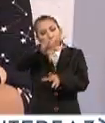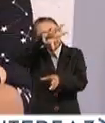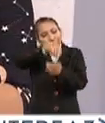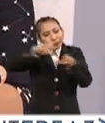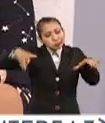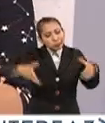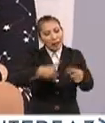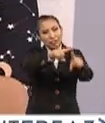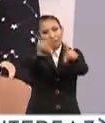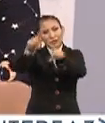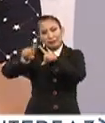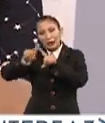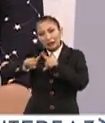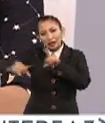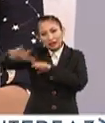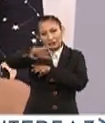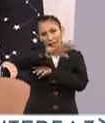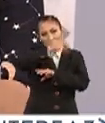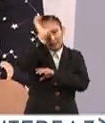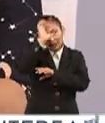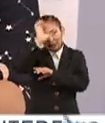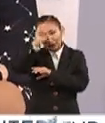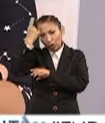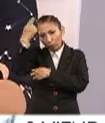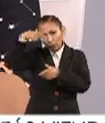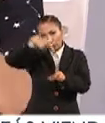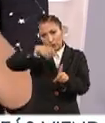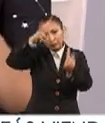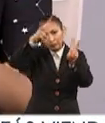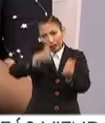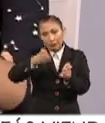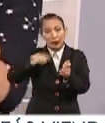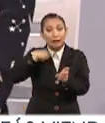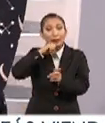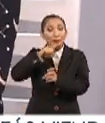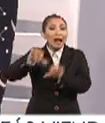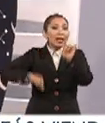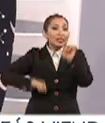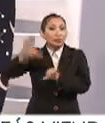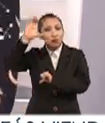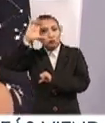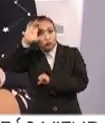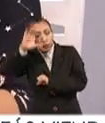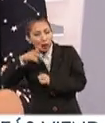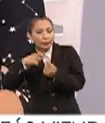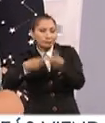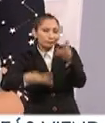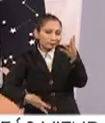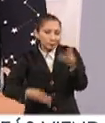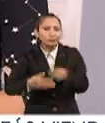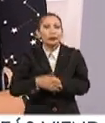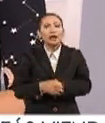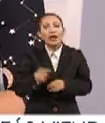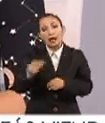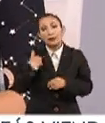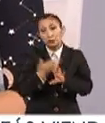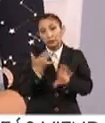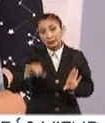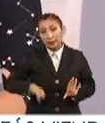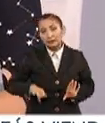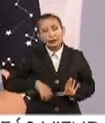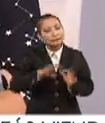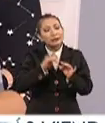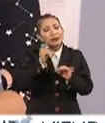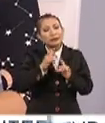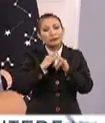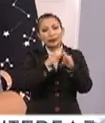engloban varias ciencias dentro de un mismo tema, e incluso actividades culturales, etcétera. Es muy interesante.